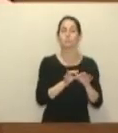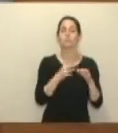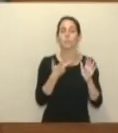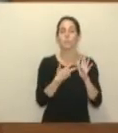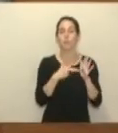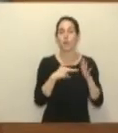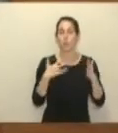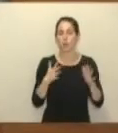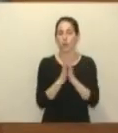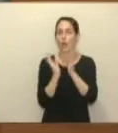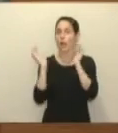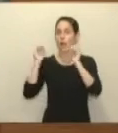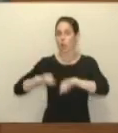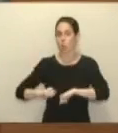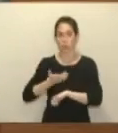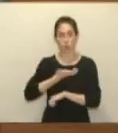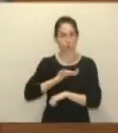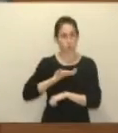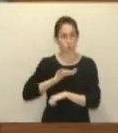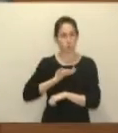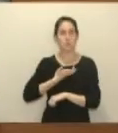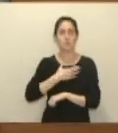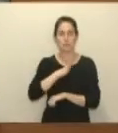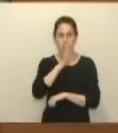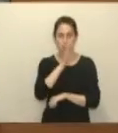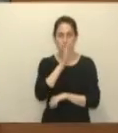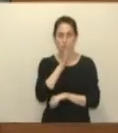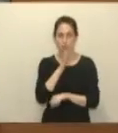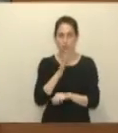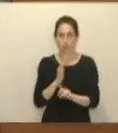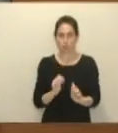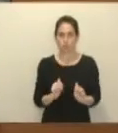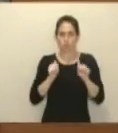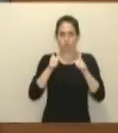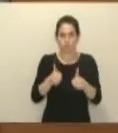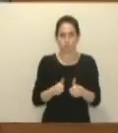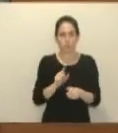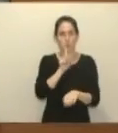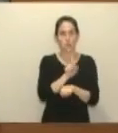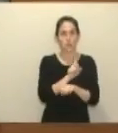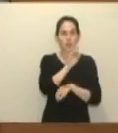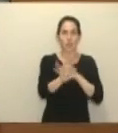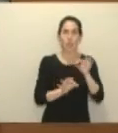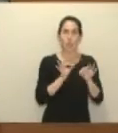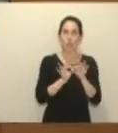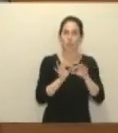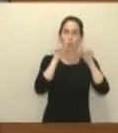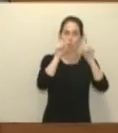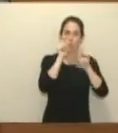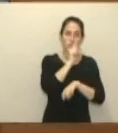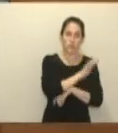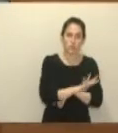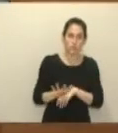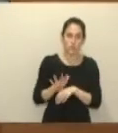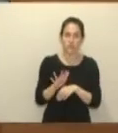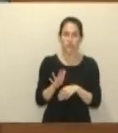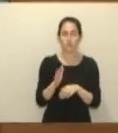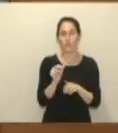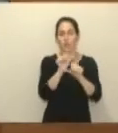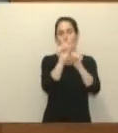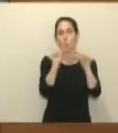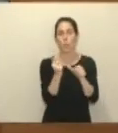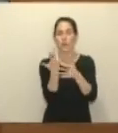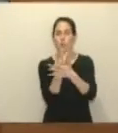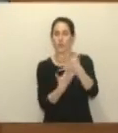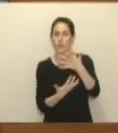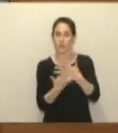locales la implantación de este primer ciclo de educación infantil, diseñando un modelo híbrido que dependía de